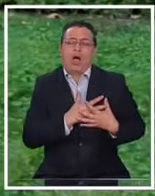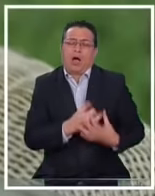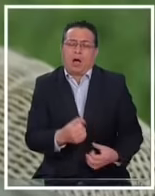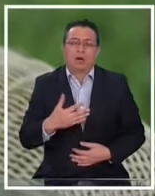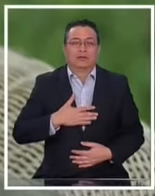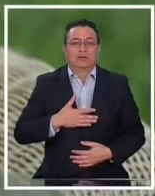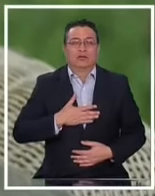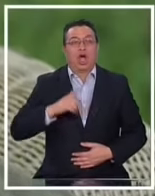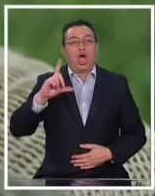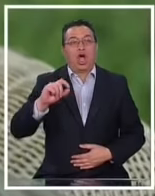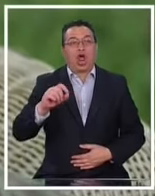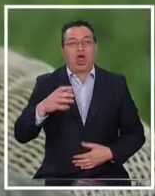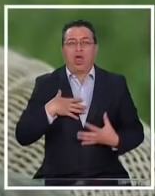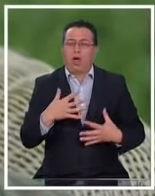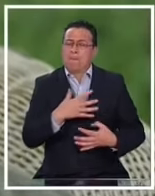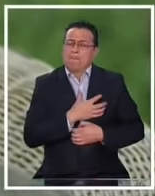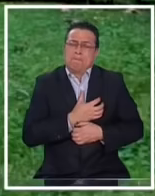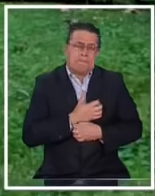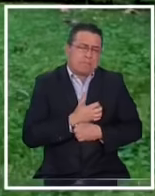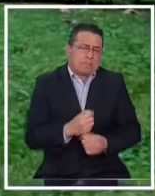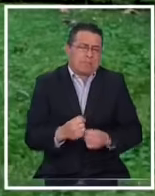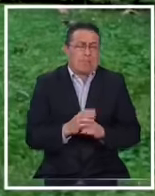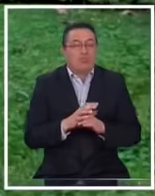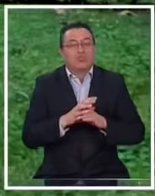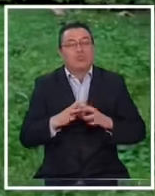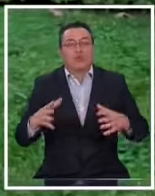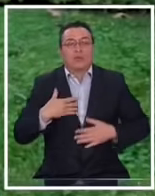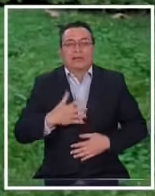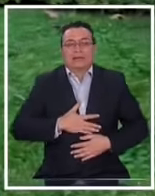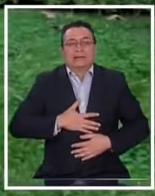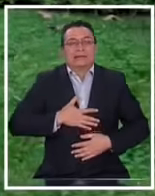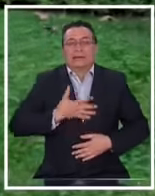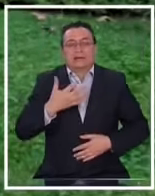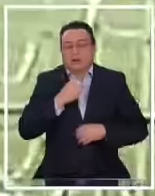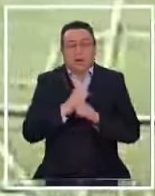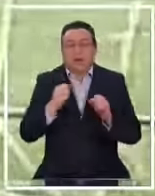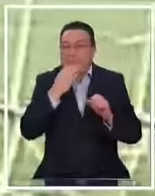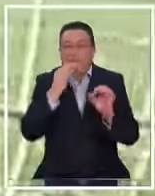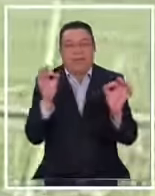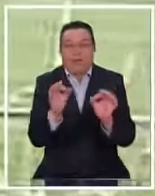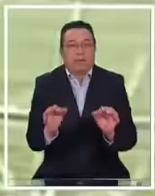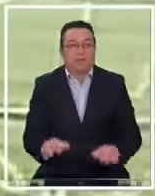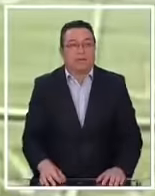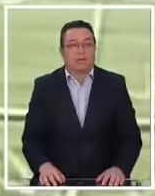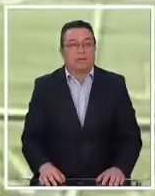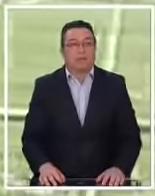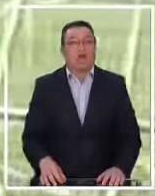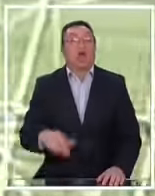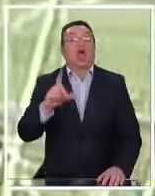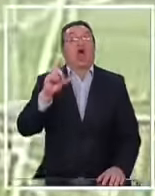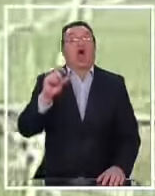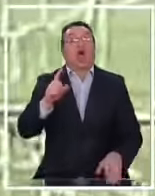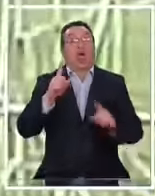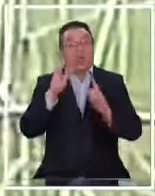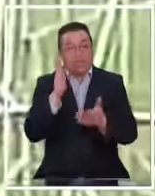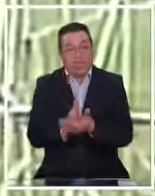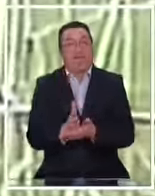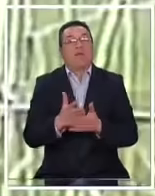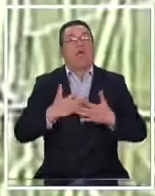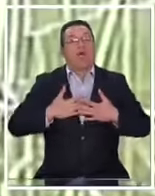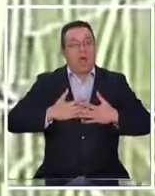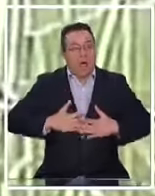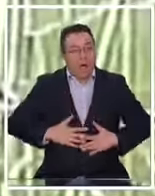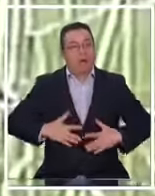Colo. Colo Colo es una pasión, es un sentimiento bien inexplicable. Colo Colo tiene que mantener la calma a